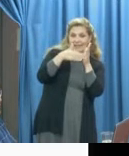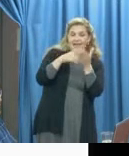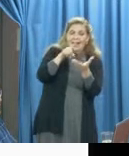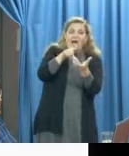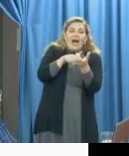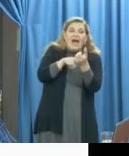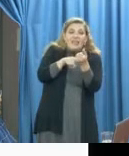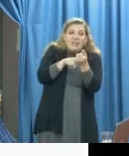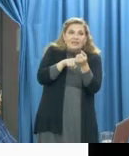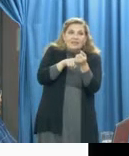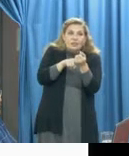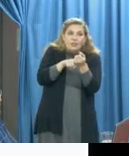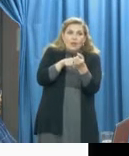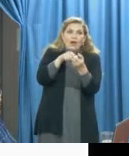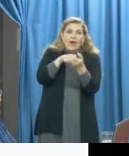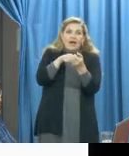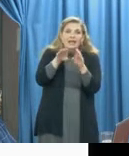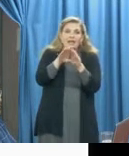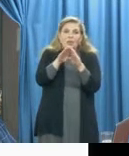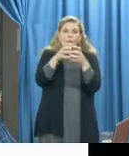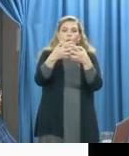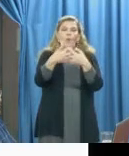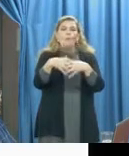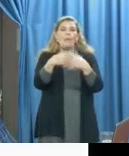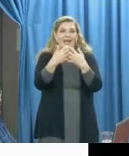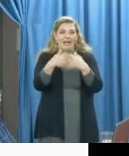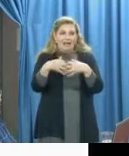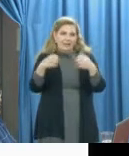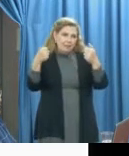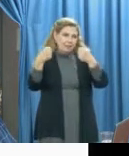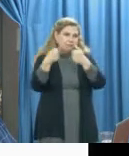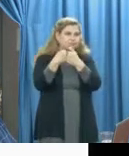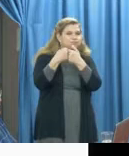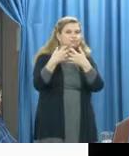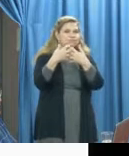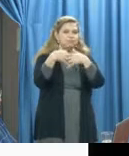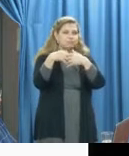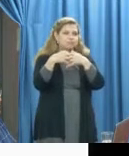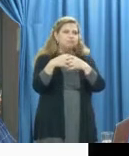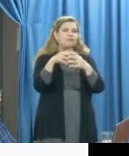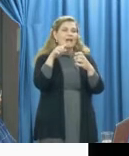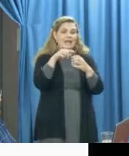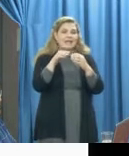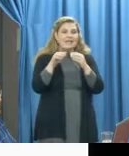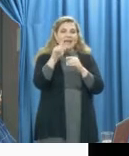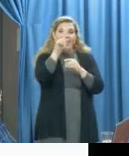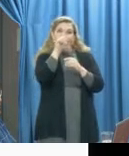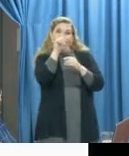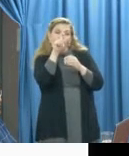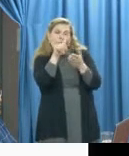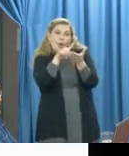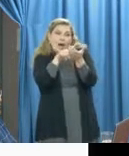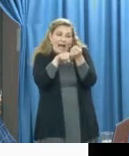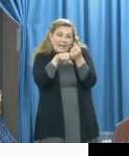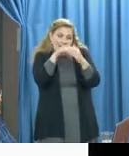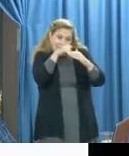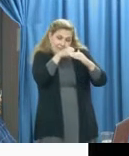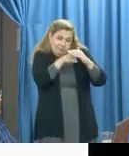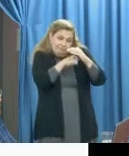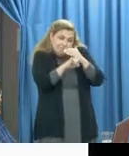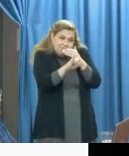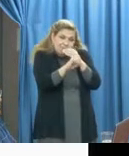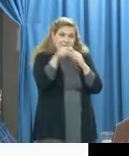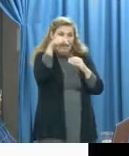medio, ahí hace una función mecánica de choque y estimula el líquido del oído interno. El